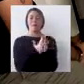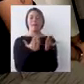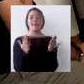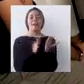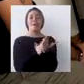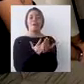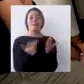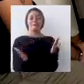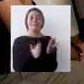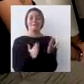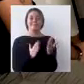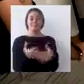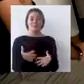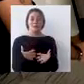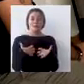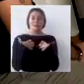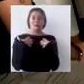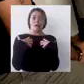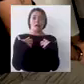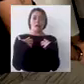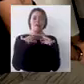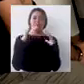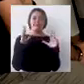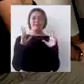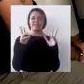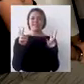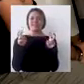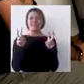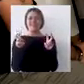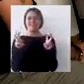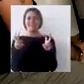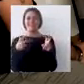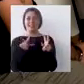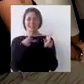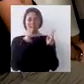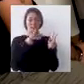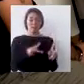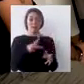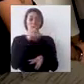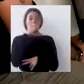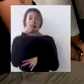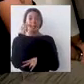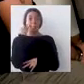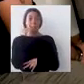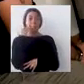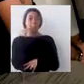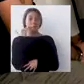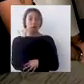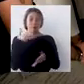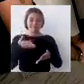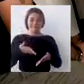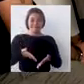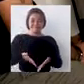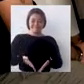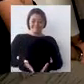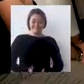sobre cómo la autora de Frankenstein, Mary Shelley, al escribir esta obra, dio a luz a